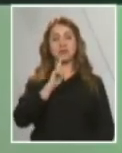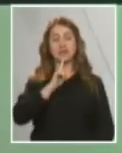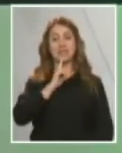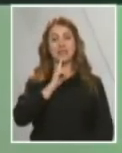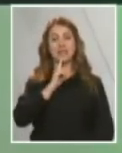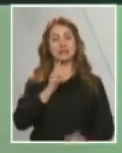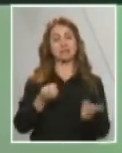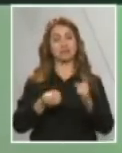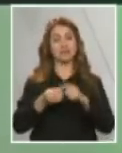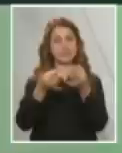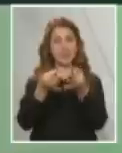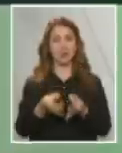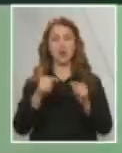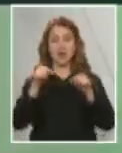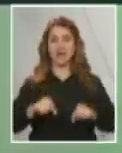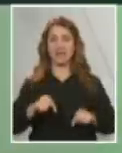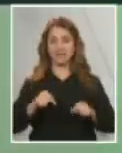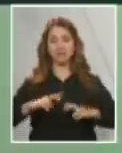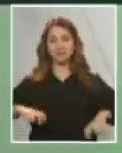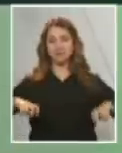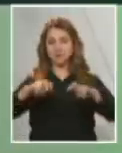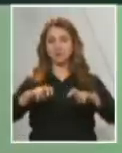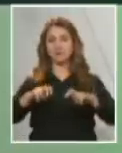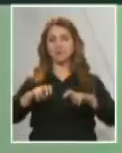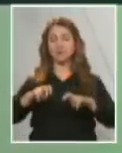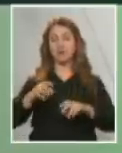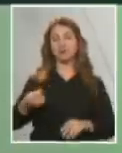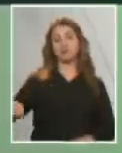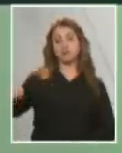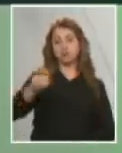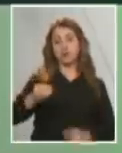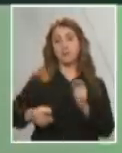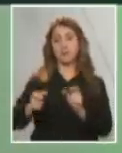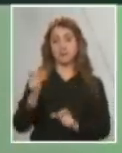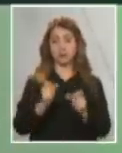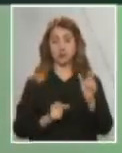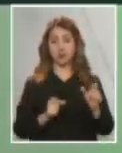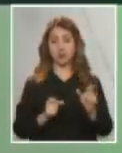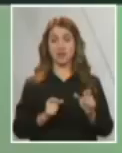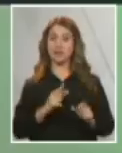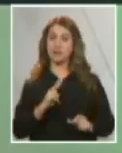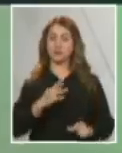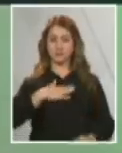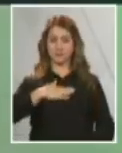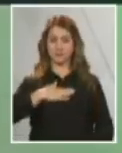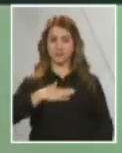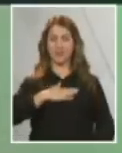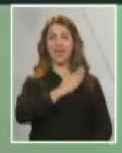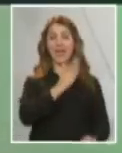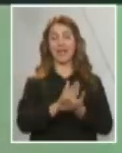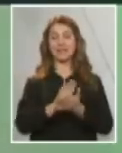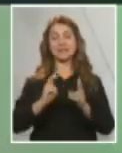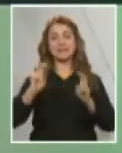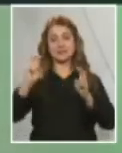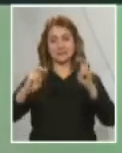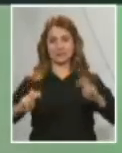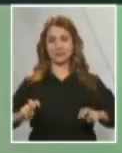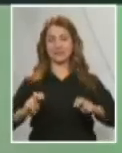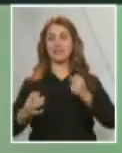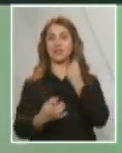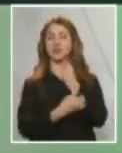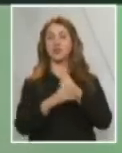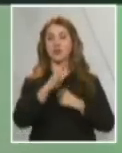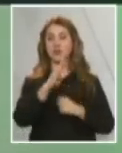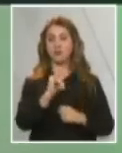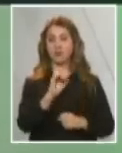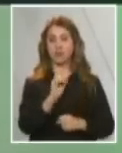pituto asegurado en este panel que ha sido tomado mayoritariamente por personas de su conductora, hasta dos de los panelistas de la región del